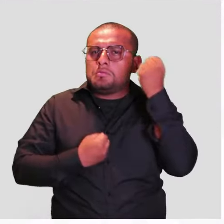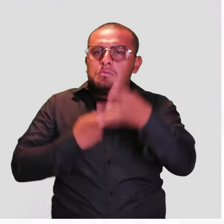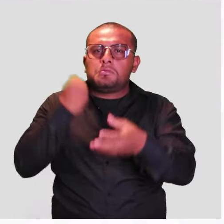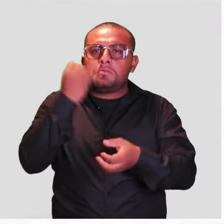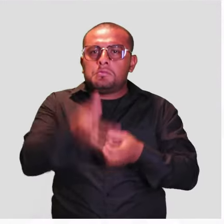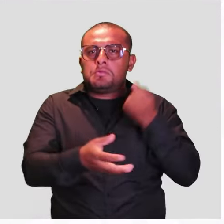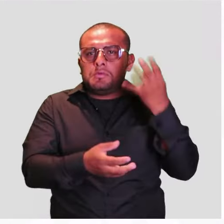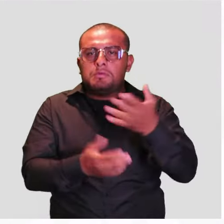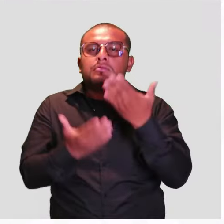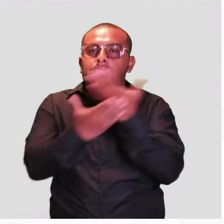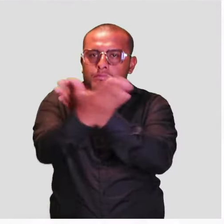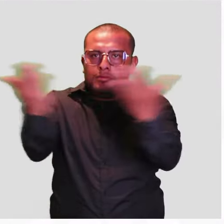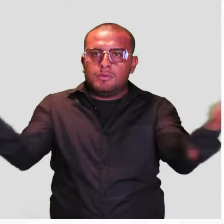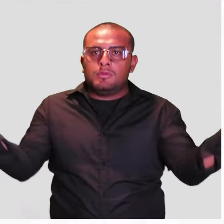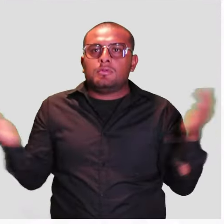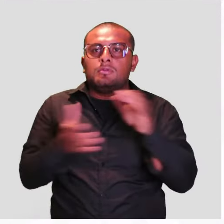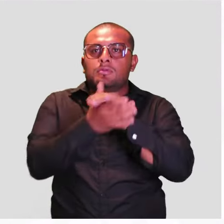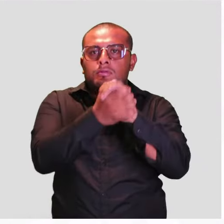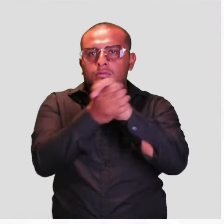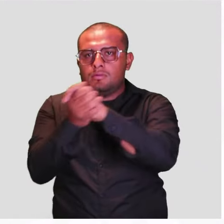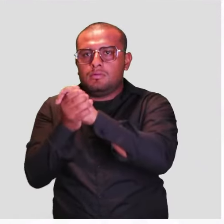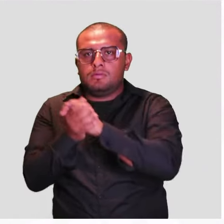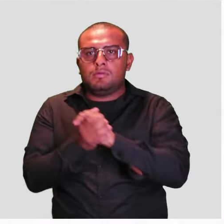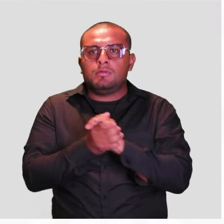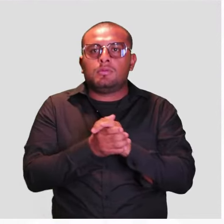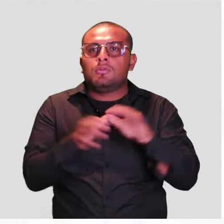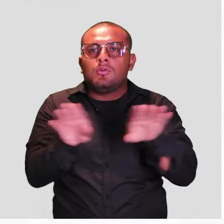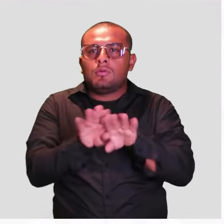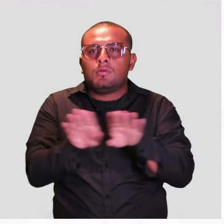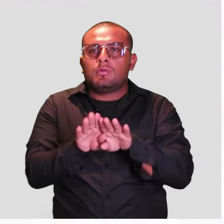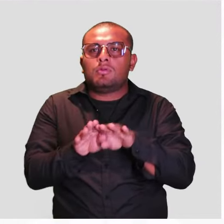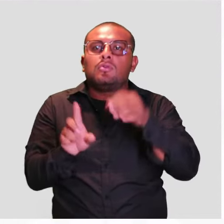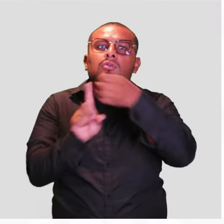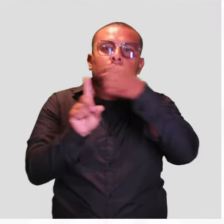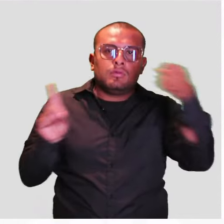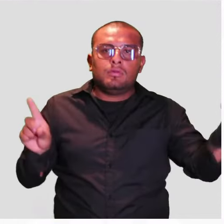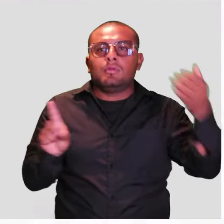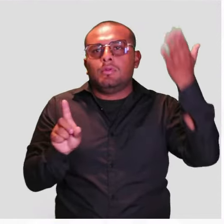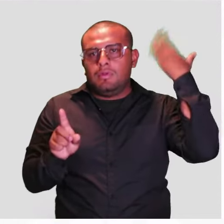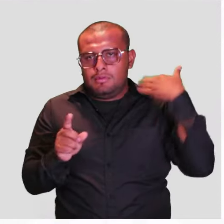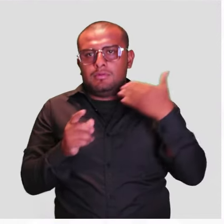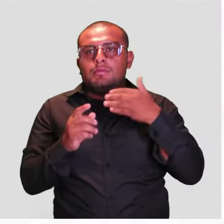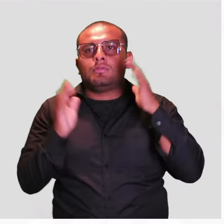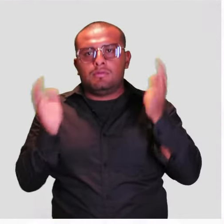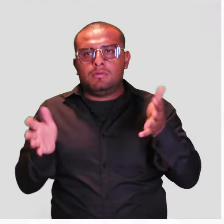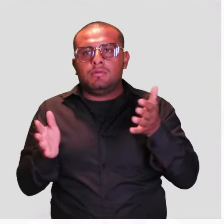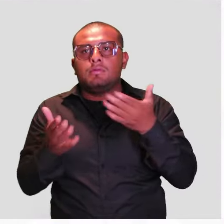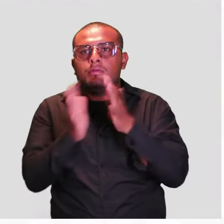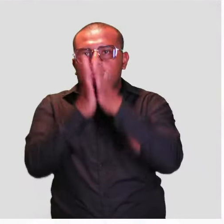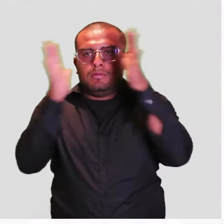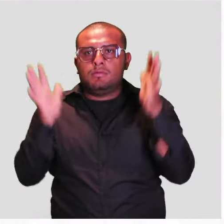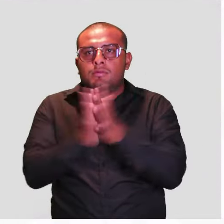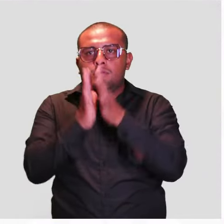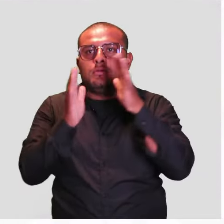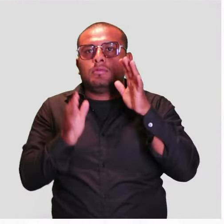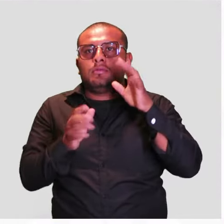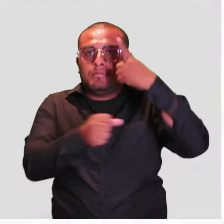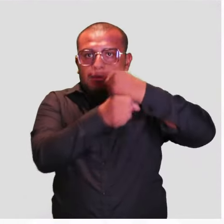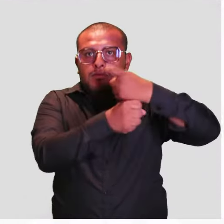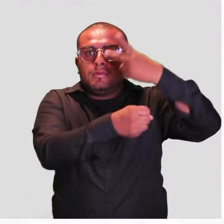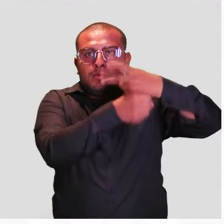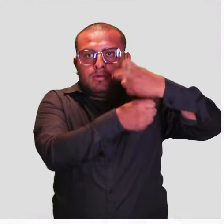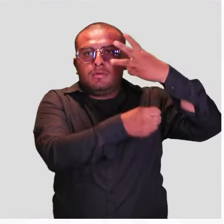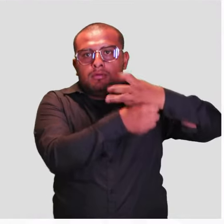El orden de exposición se determina de acuerdo al orden de participación ya establecido previamente por